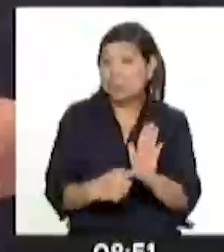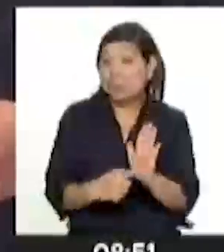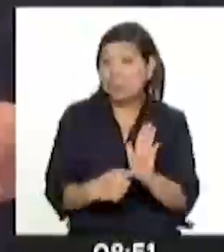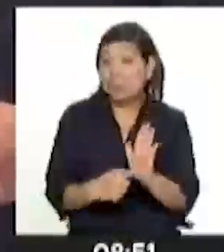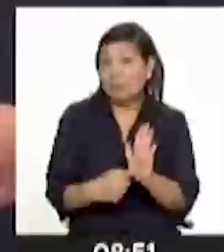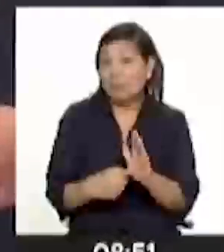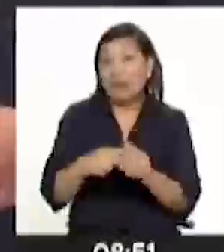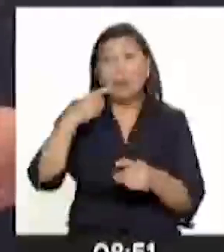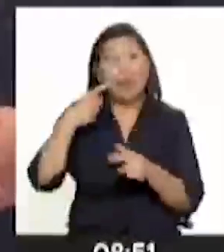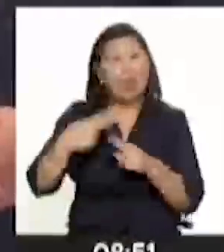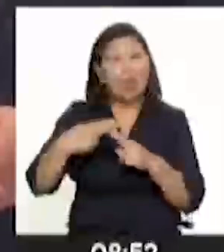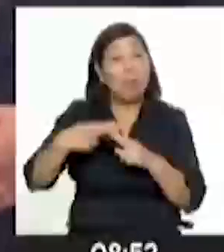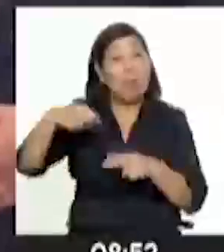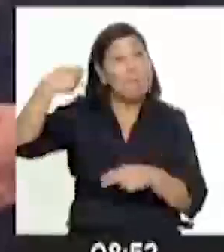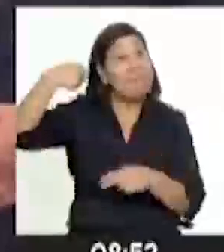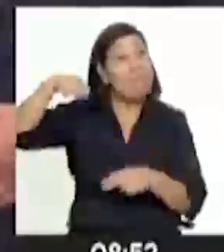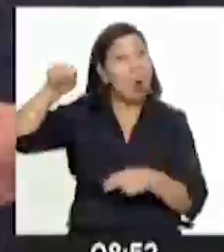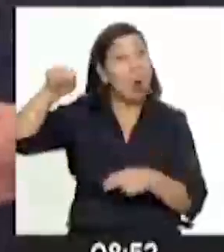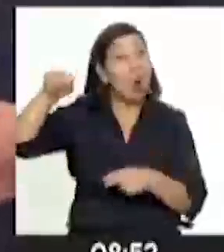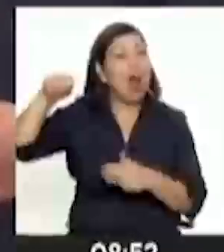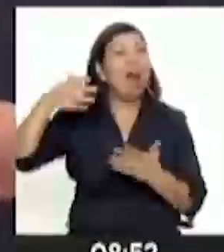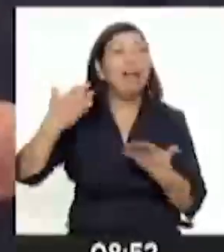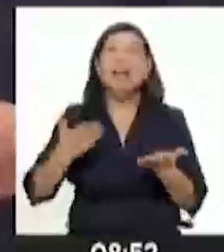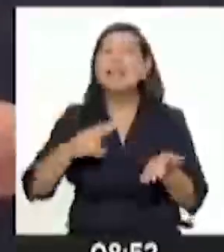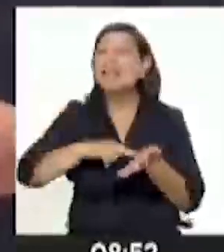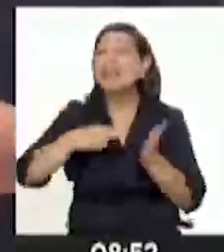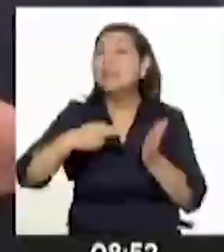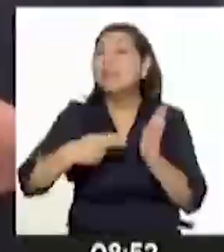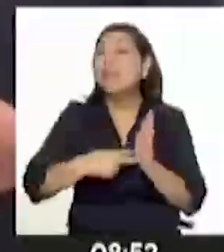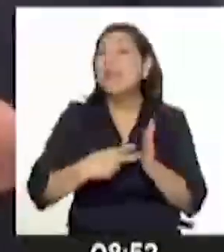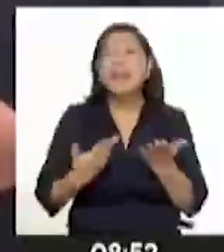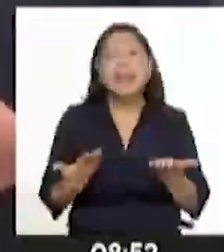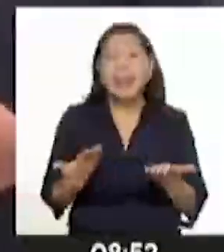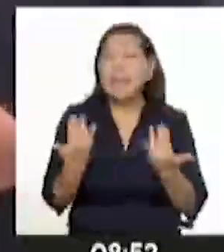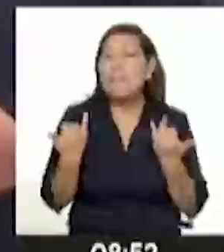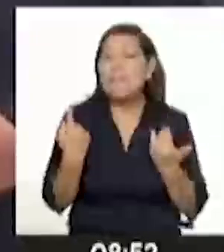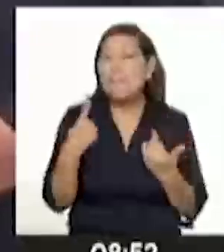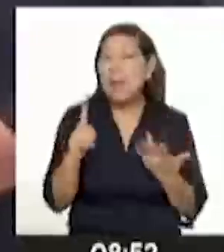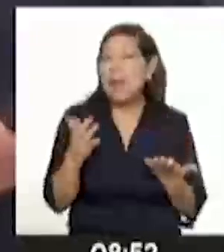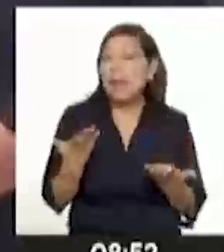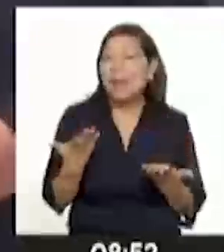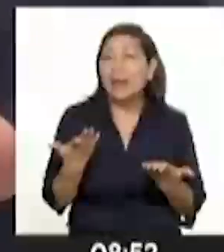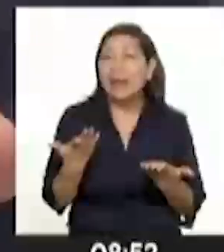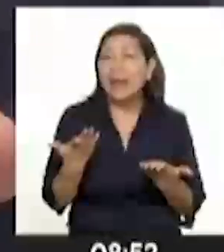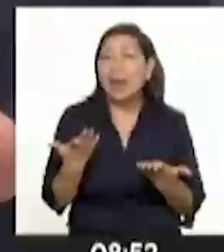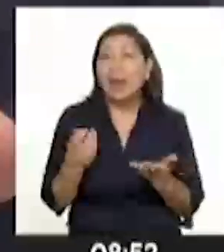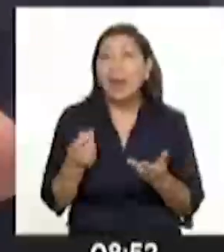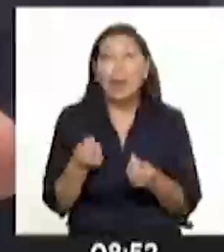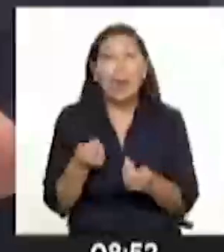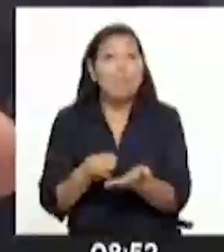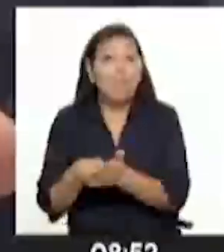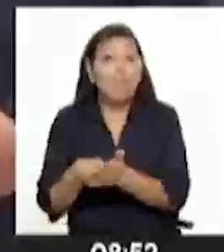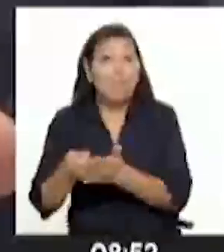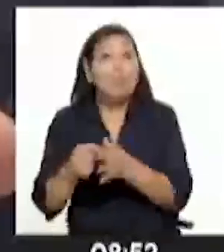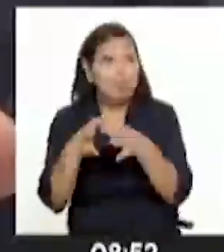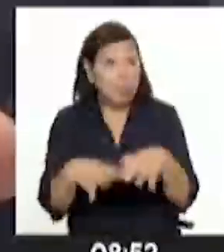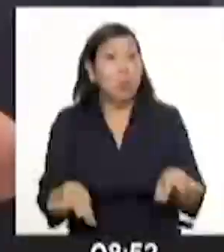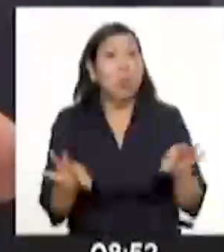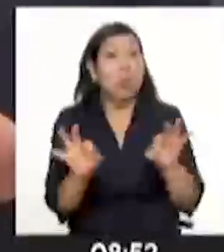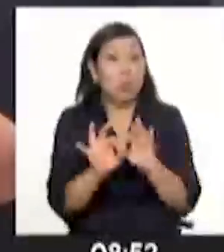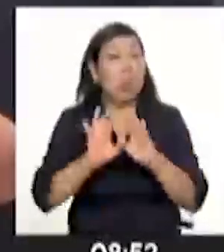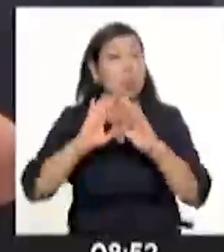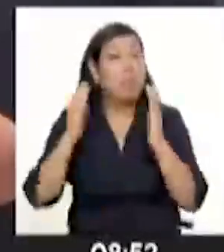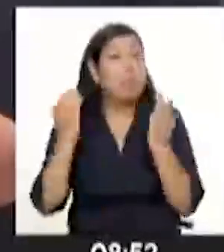célebre campanazo, que es la huella digital justamente de esta bolsa bursátil, la más importante del